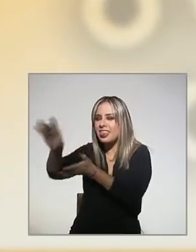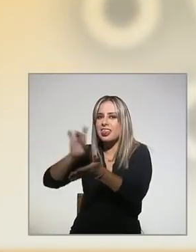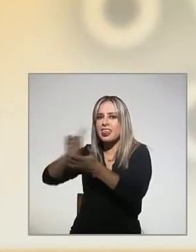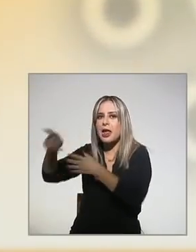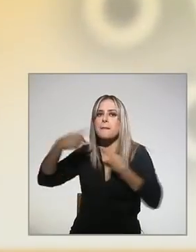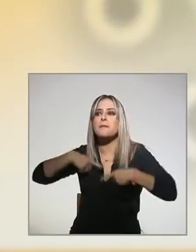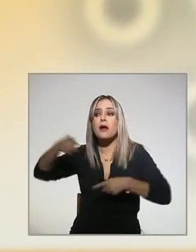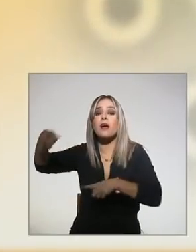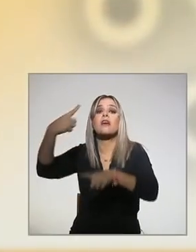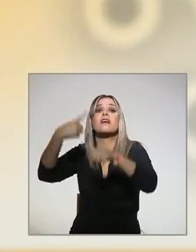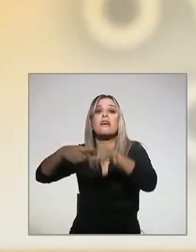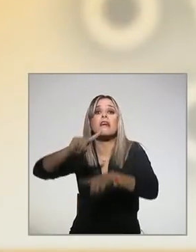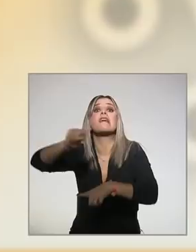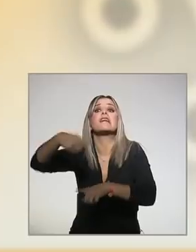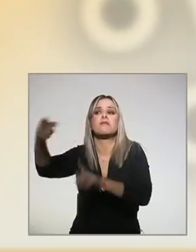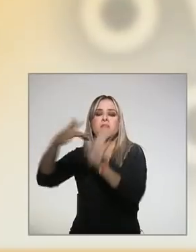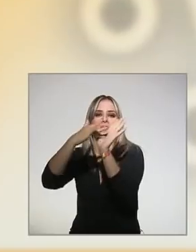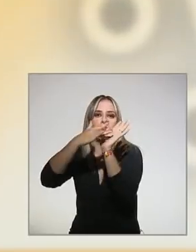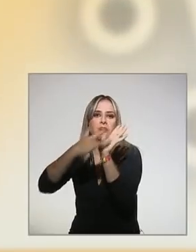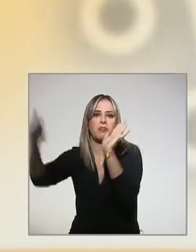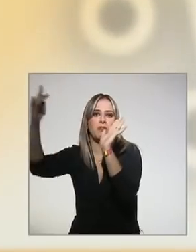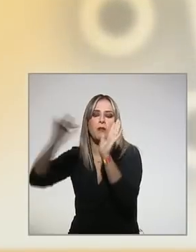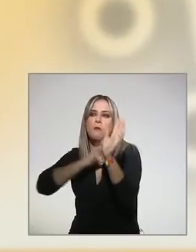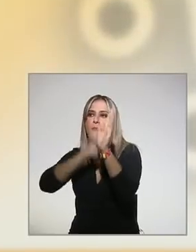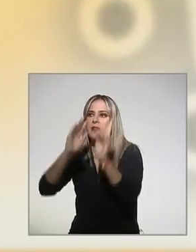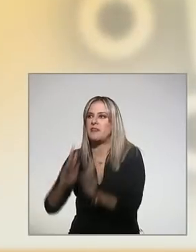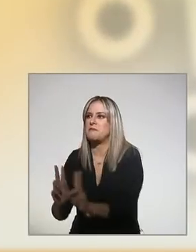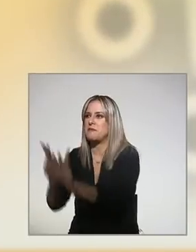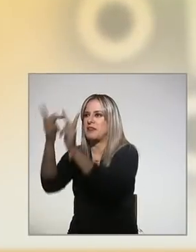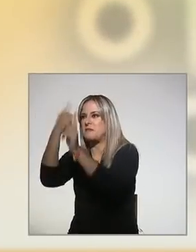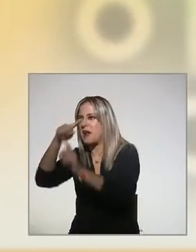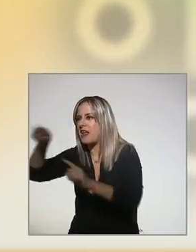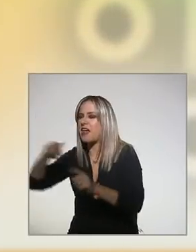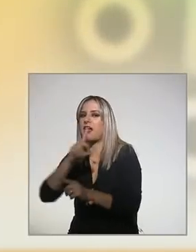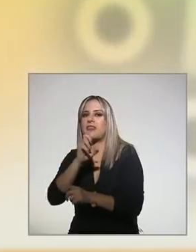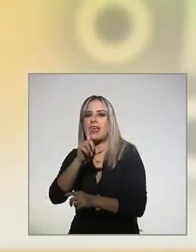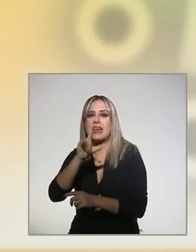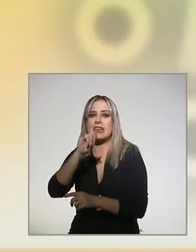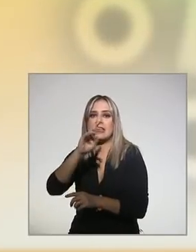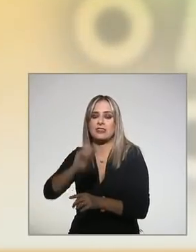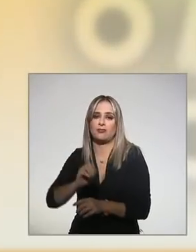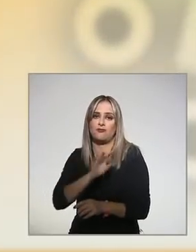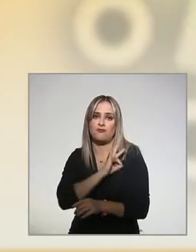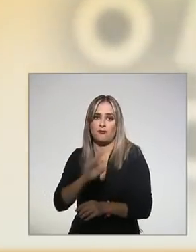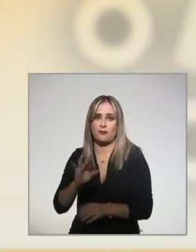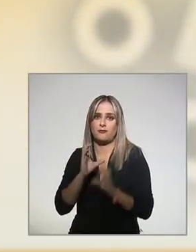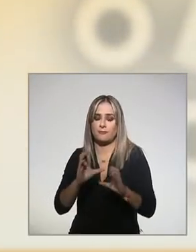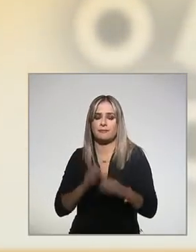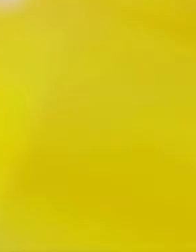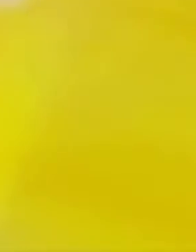puede ser mal utilizada o vendida a terceros para cometer delitos.